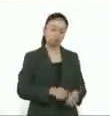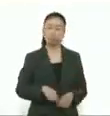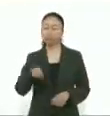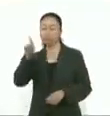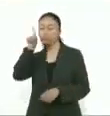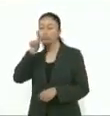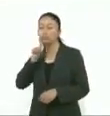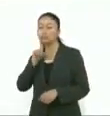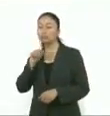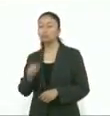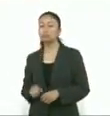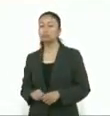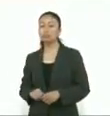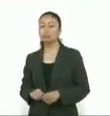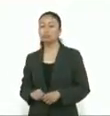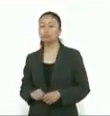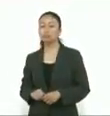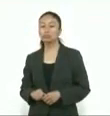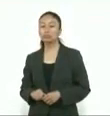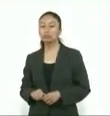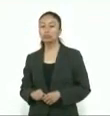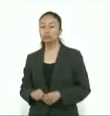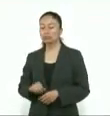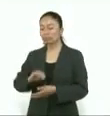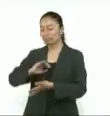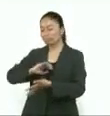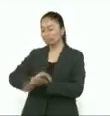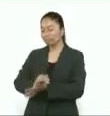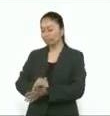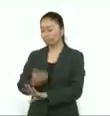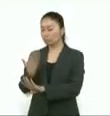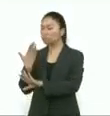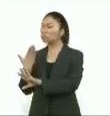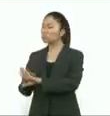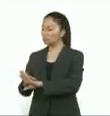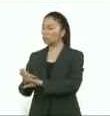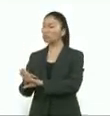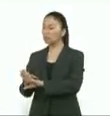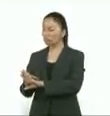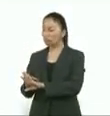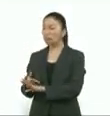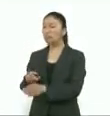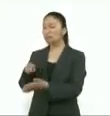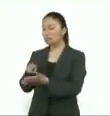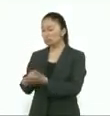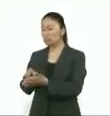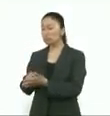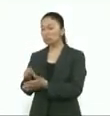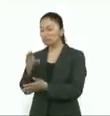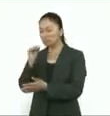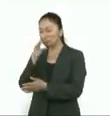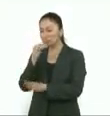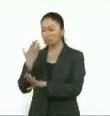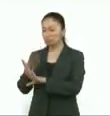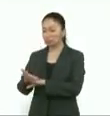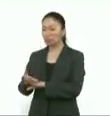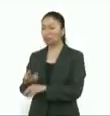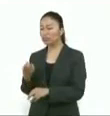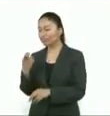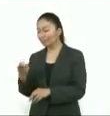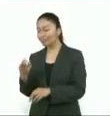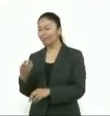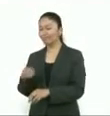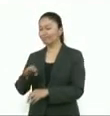Mujeres que combatimos la discriminación, el racismo, el clasismo,